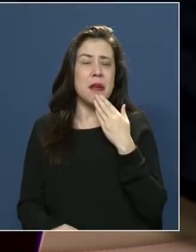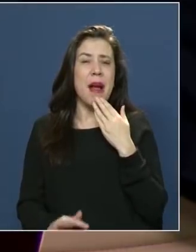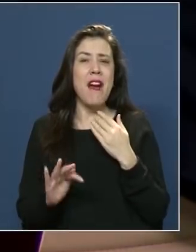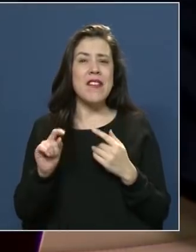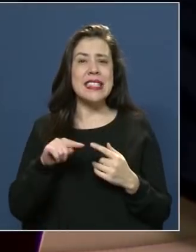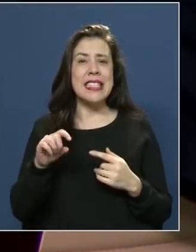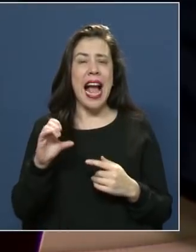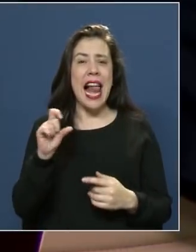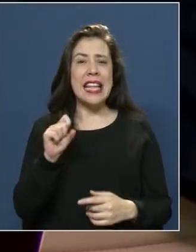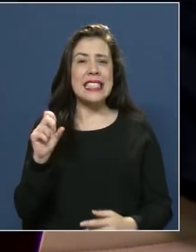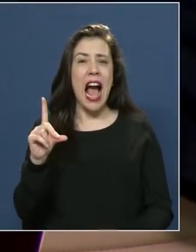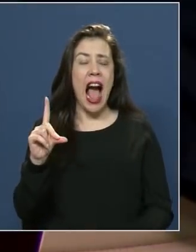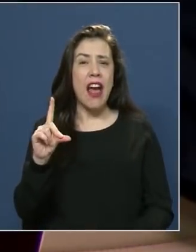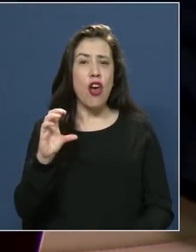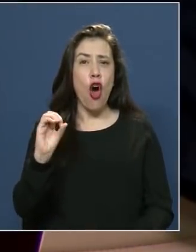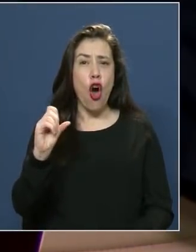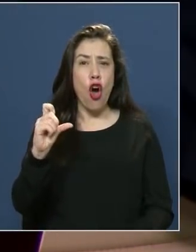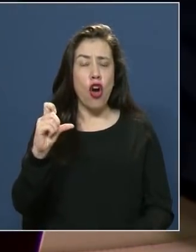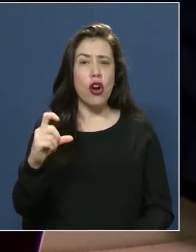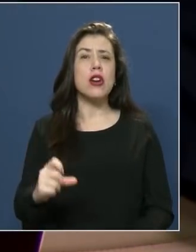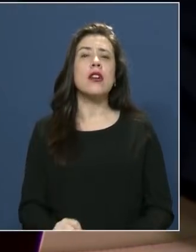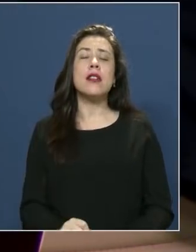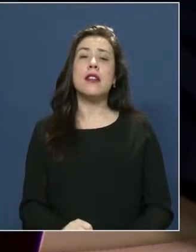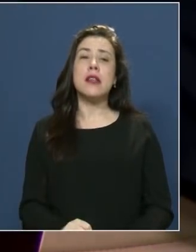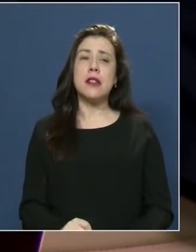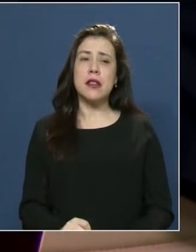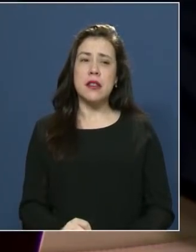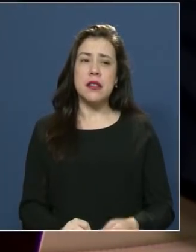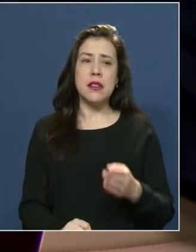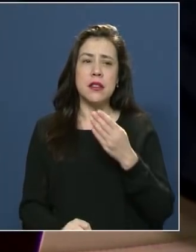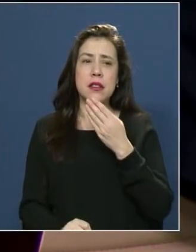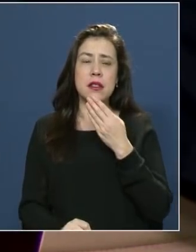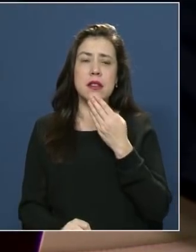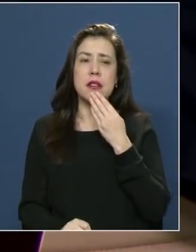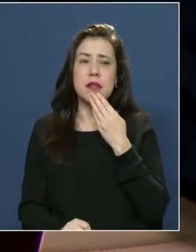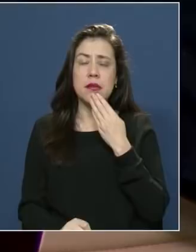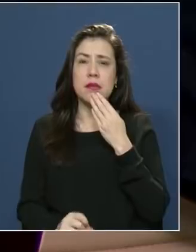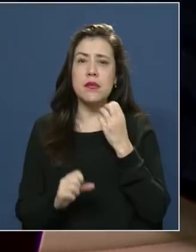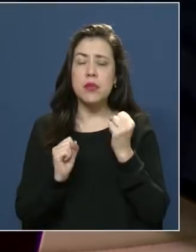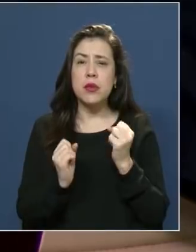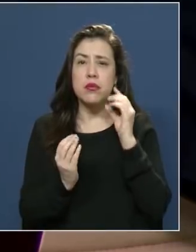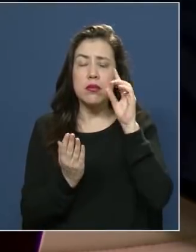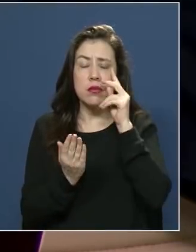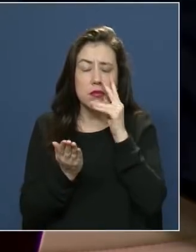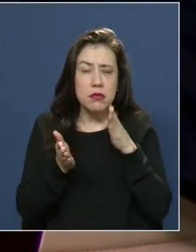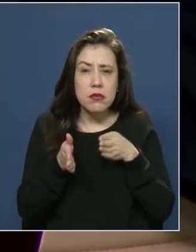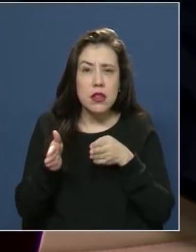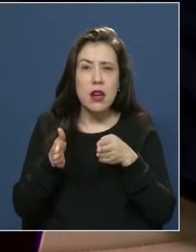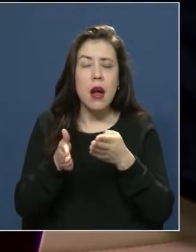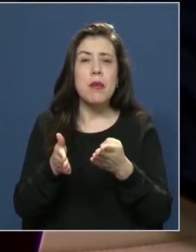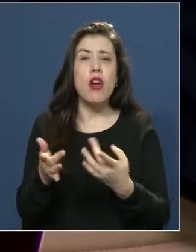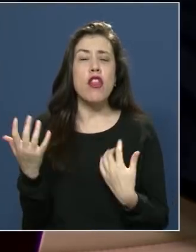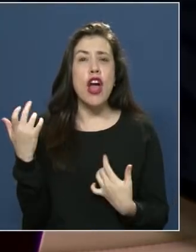Representativos de épocas y variables dentro de este mismo género, se puede hacer una cartografía del rock